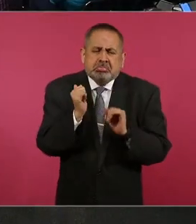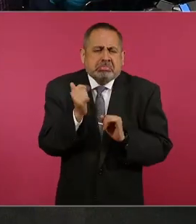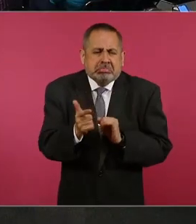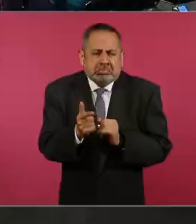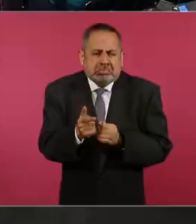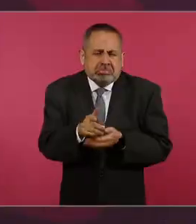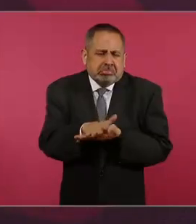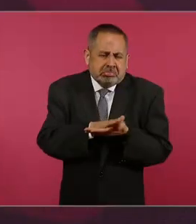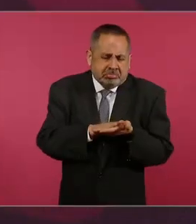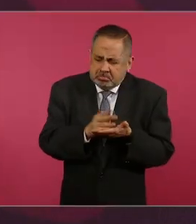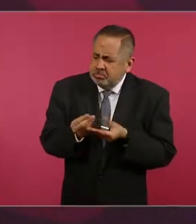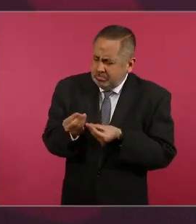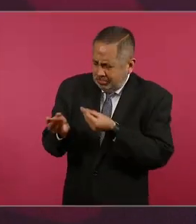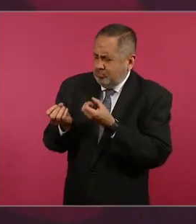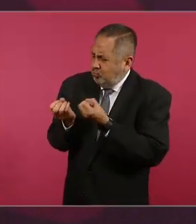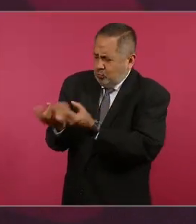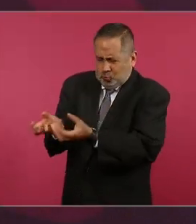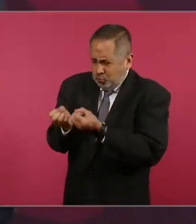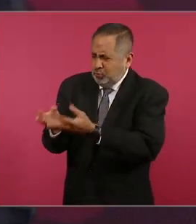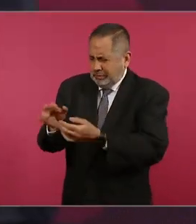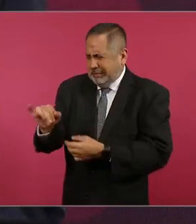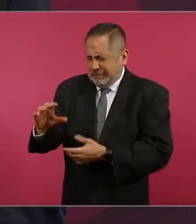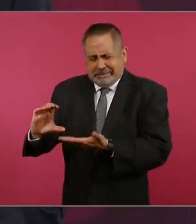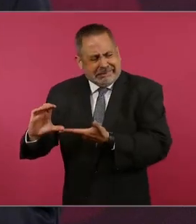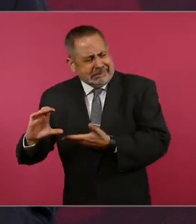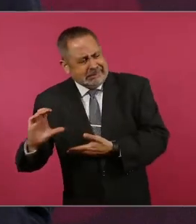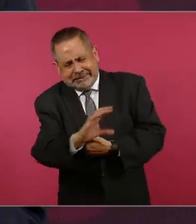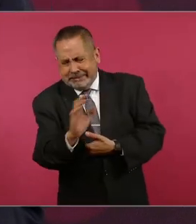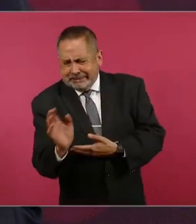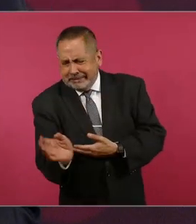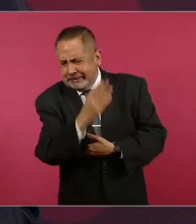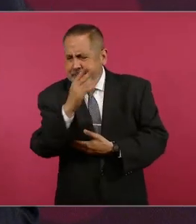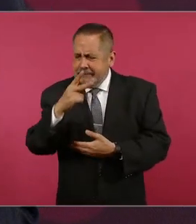para el pago de las indemnizaciones?